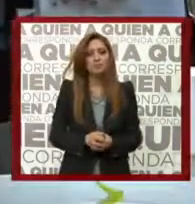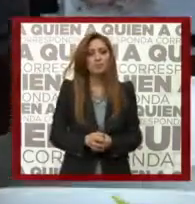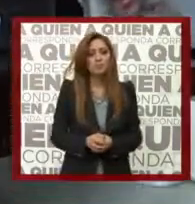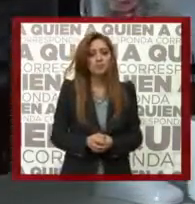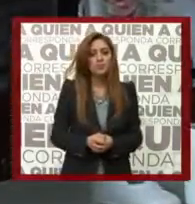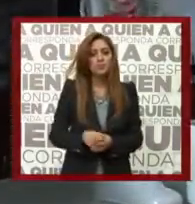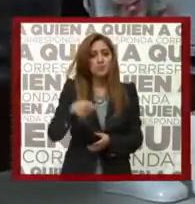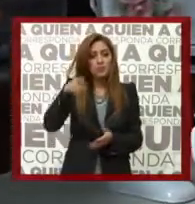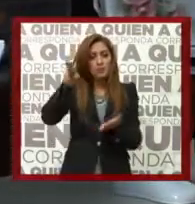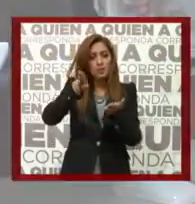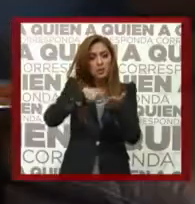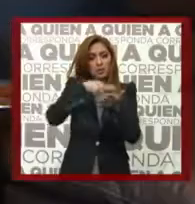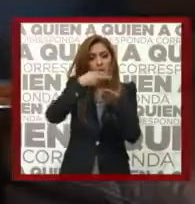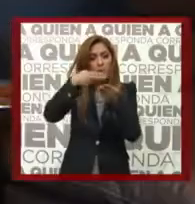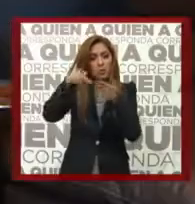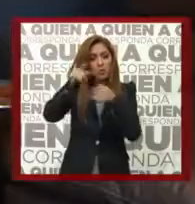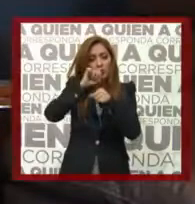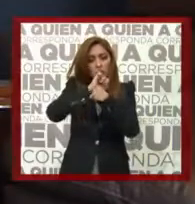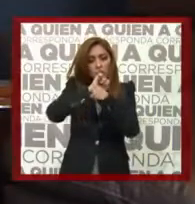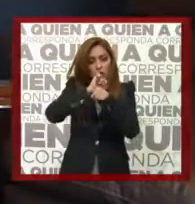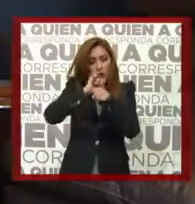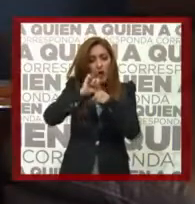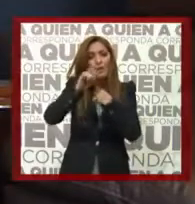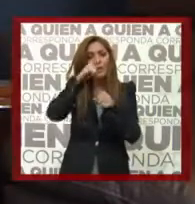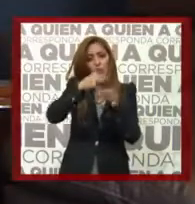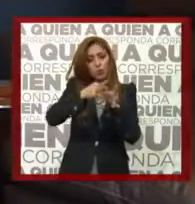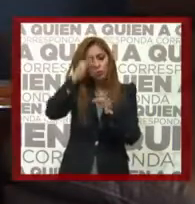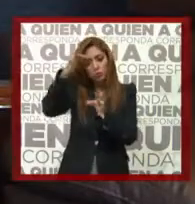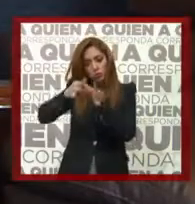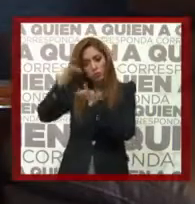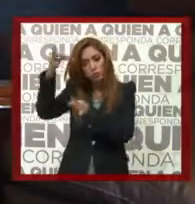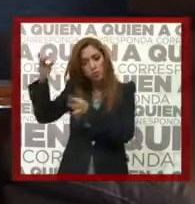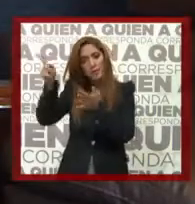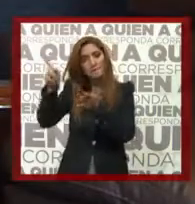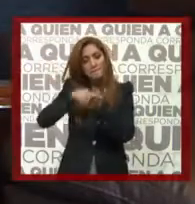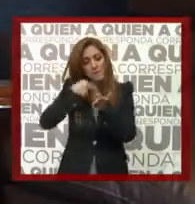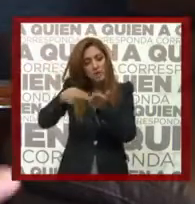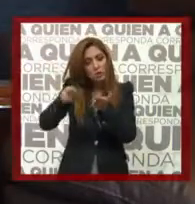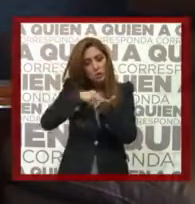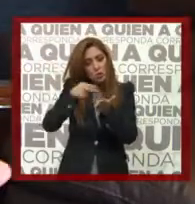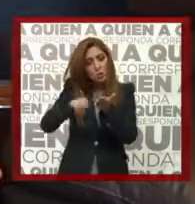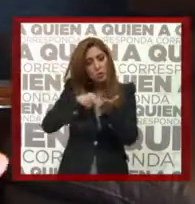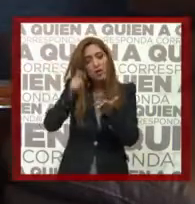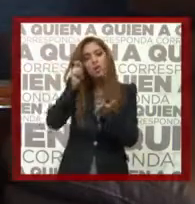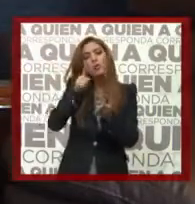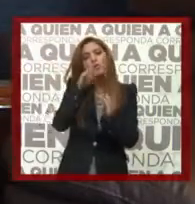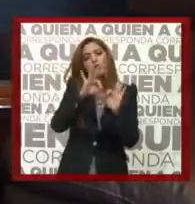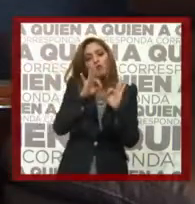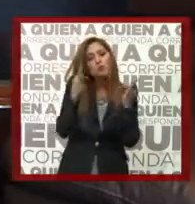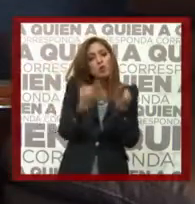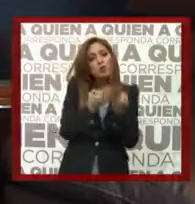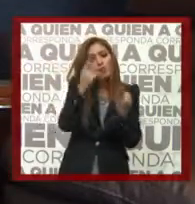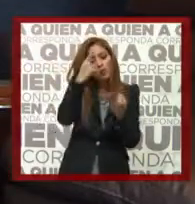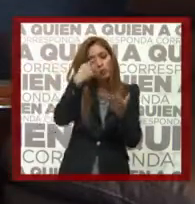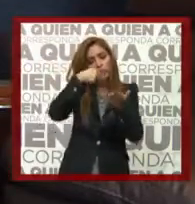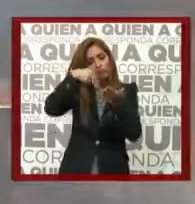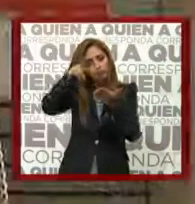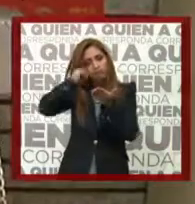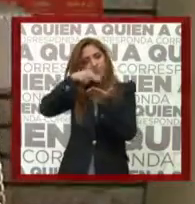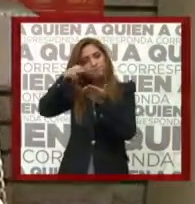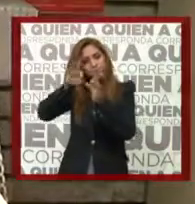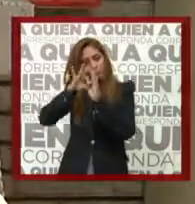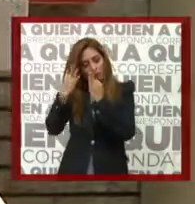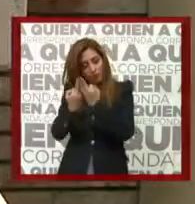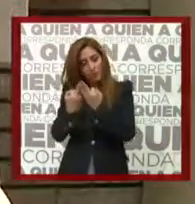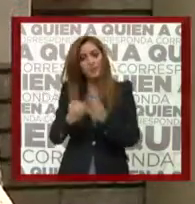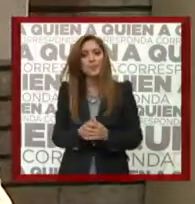muy suavemente, entonces básicamente tus pinceles, tus pigmentos y los medios son los que cambian la técnica.